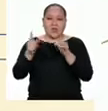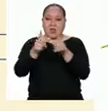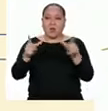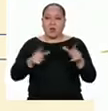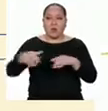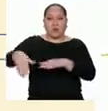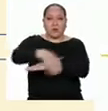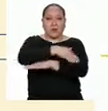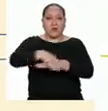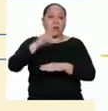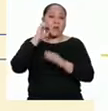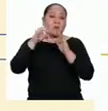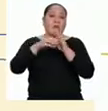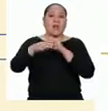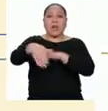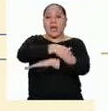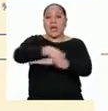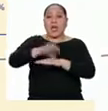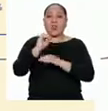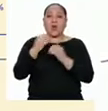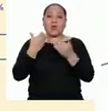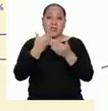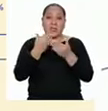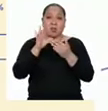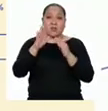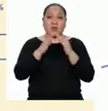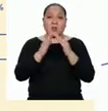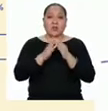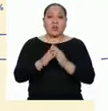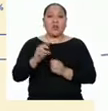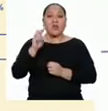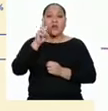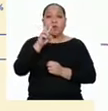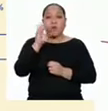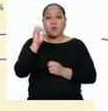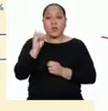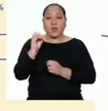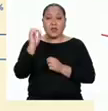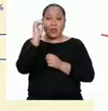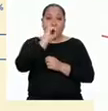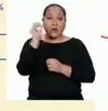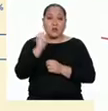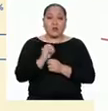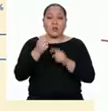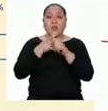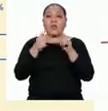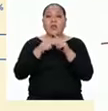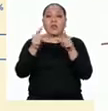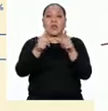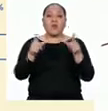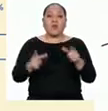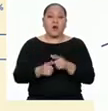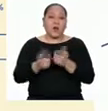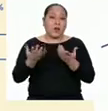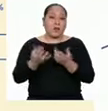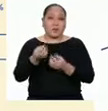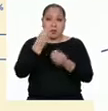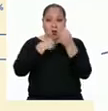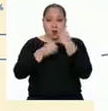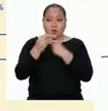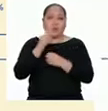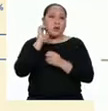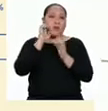públicos como la calle o el barrio y un 20% en los lugares de consumo como los